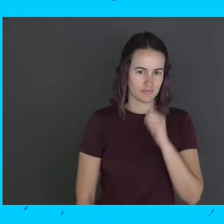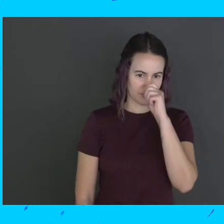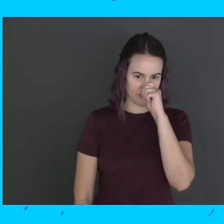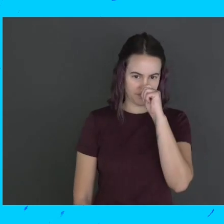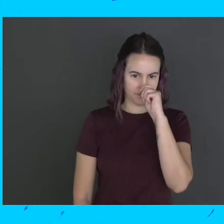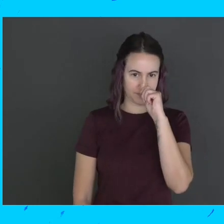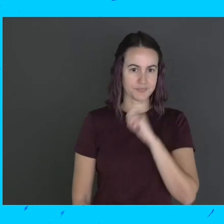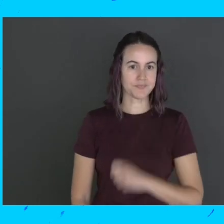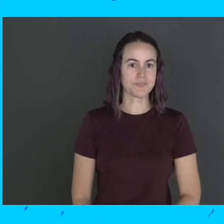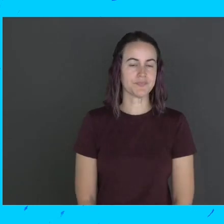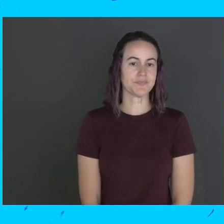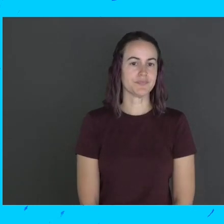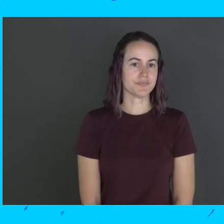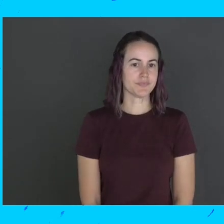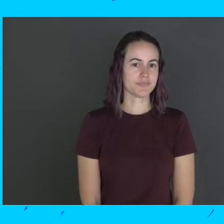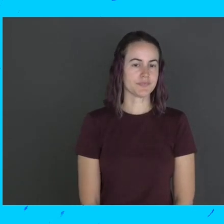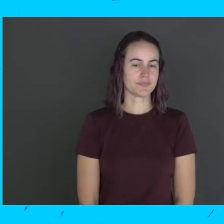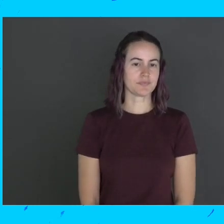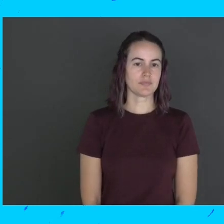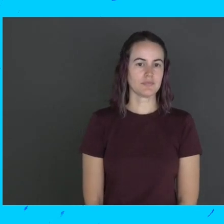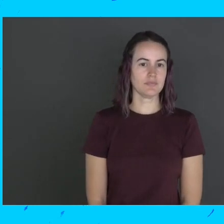jóvenes